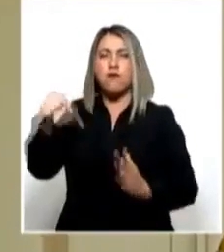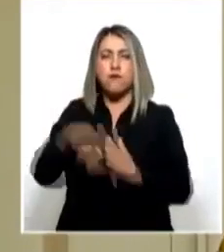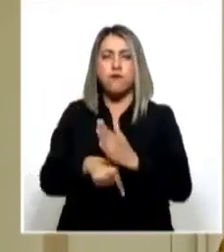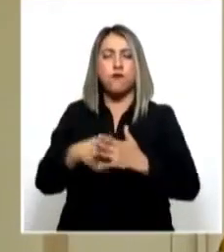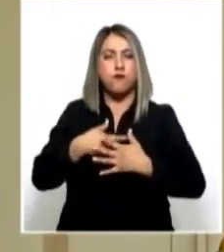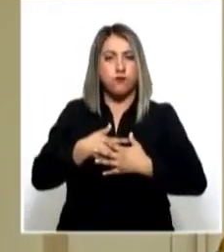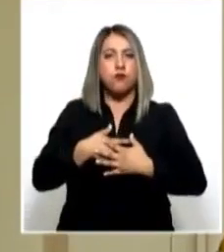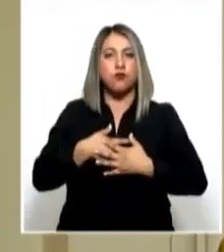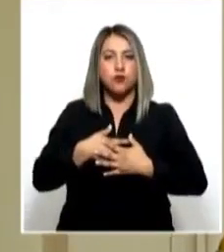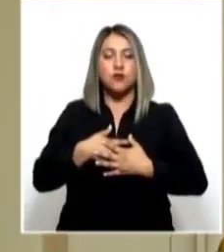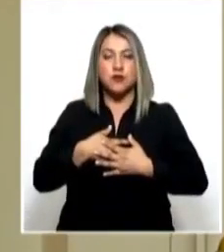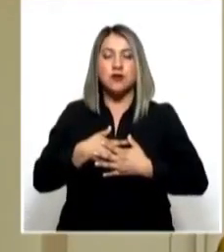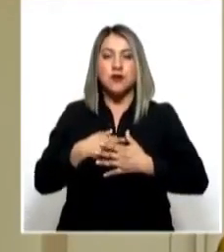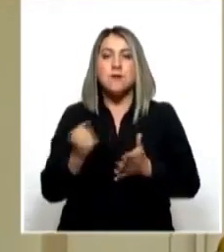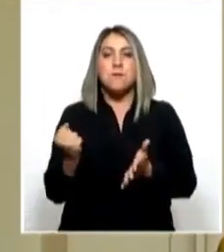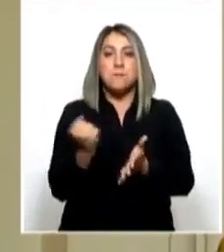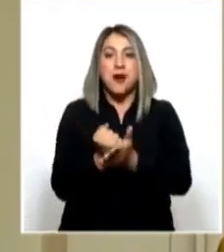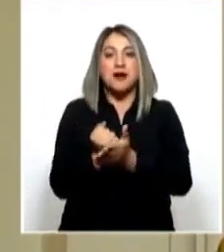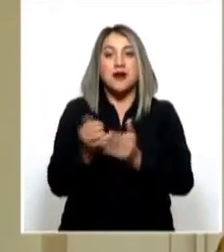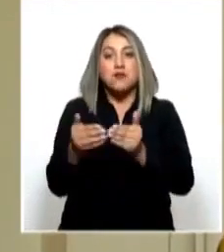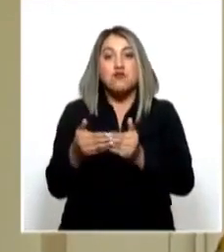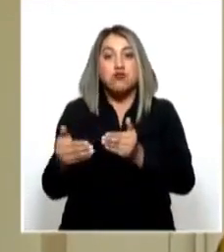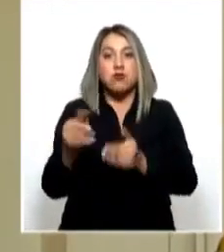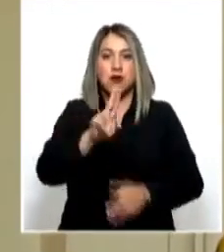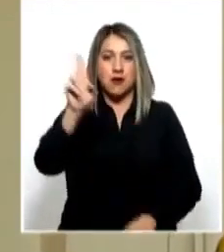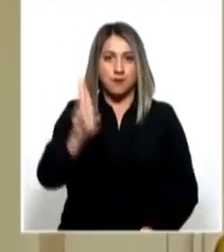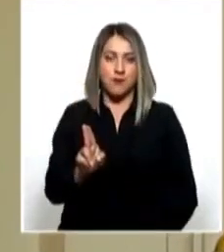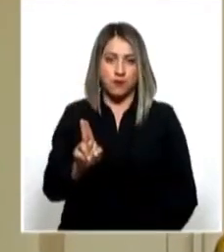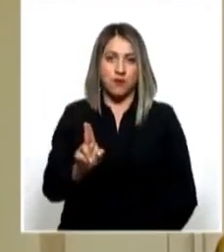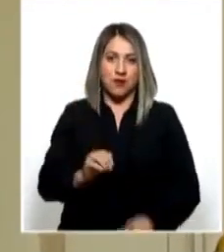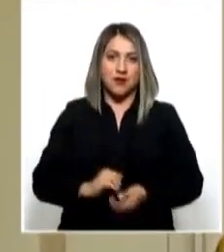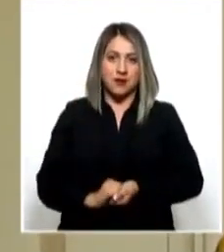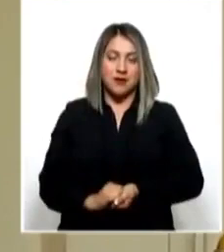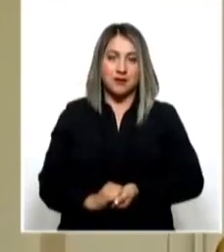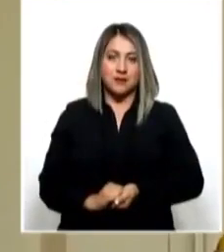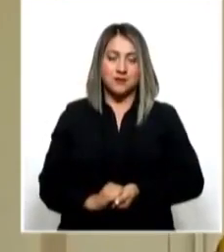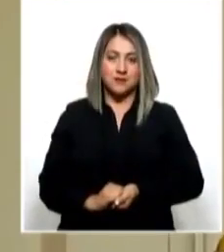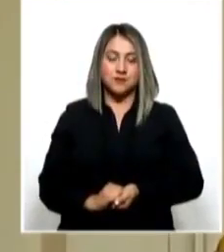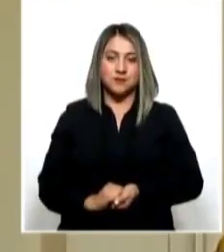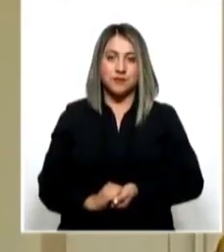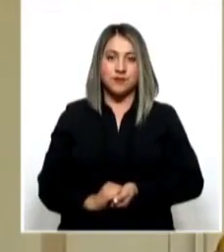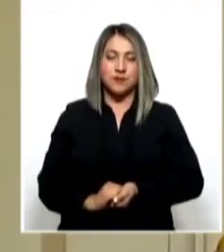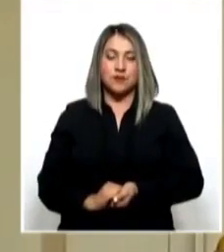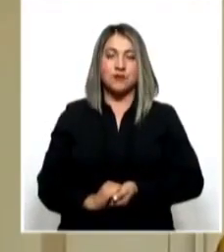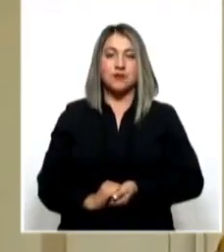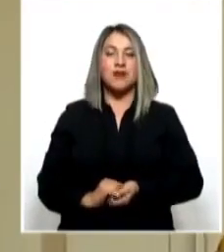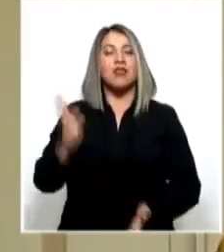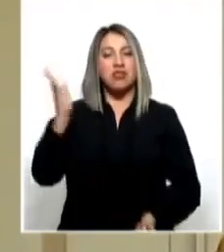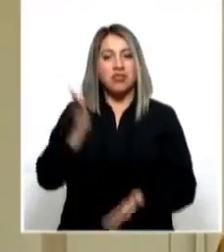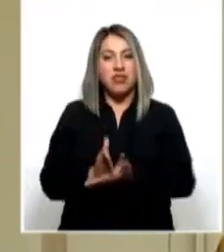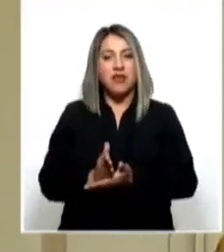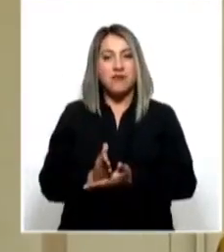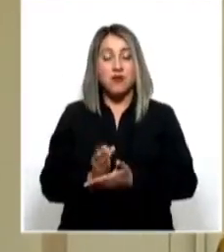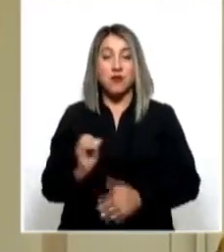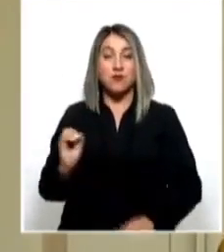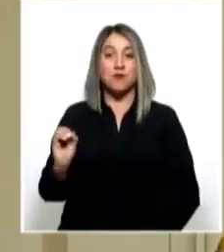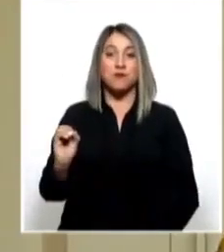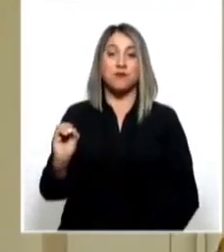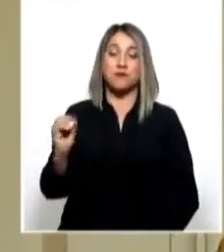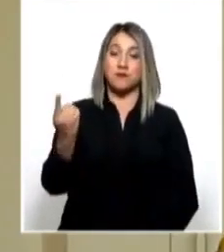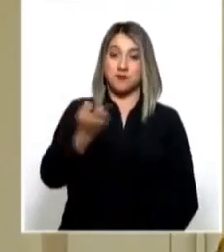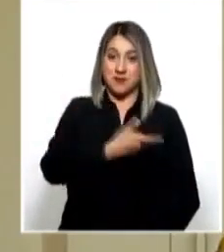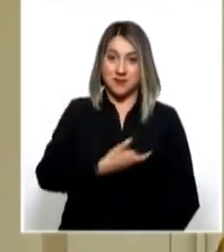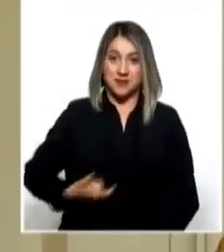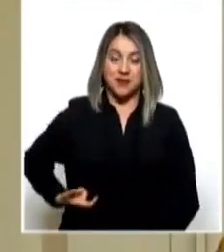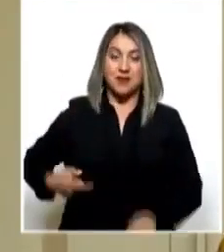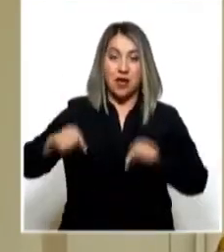marca el talante de nuestra República. Es mi deber hoy, como primer mandatario,